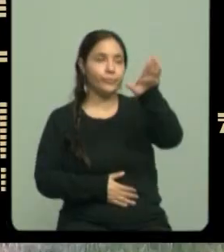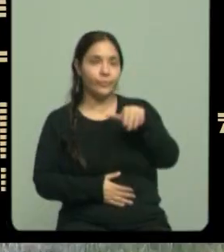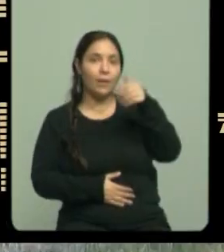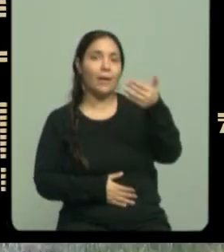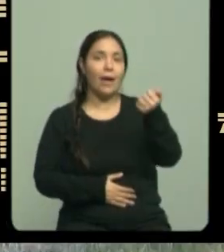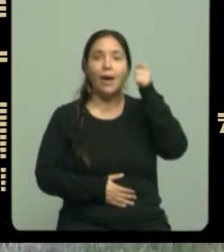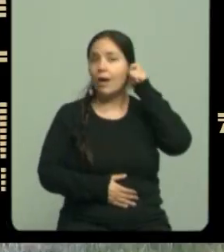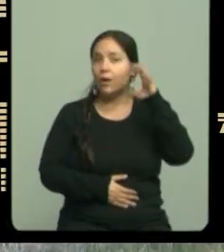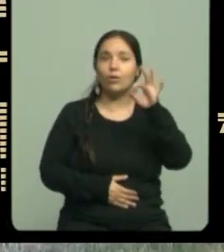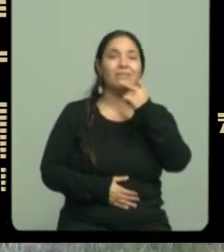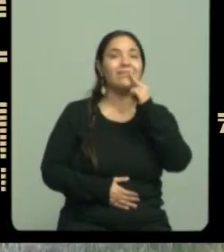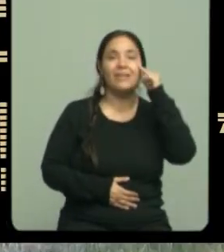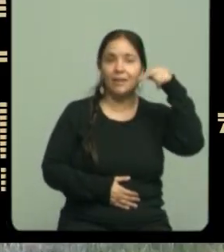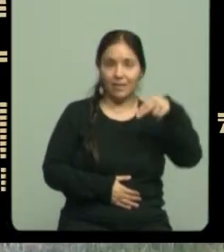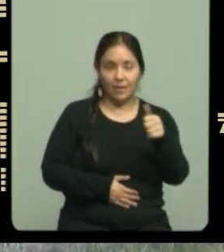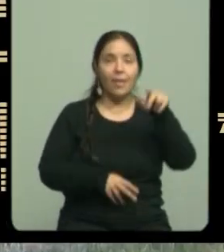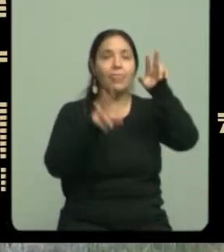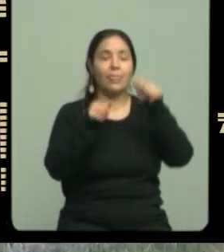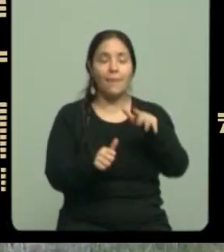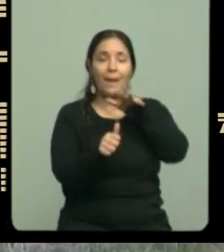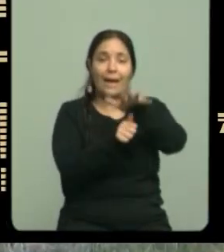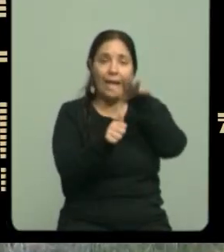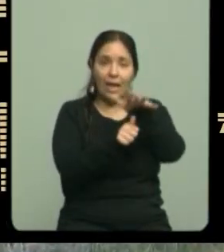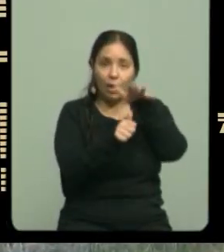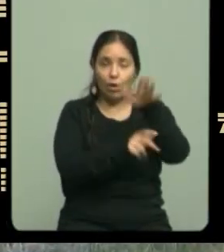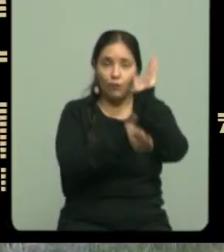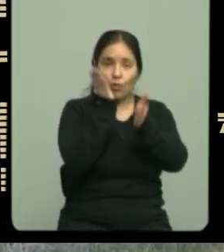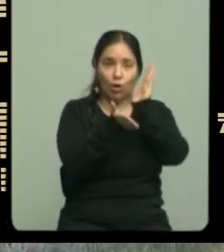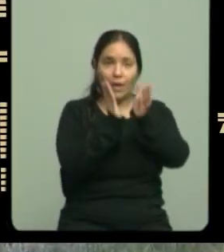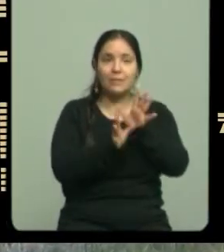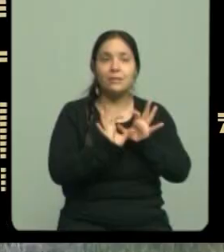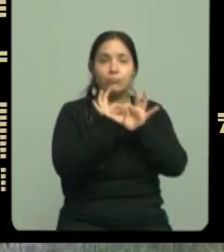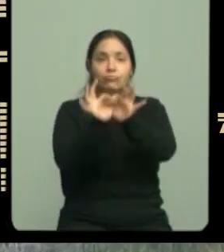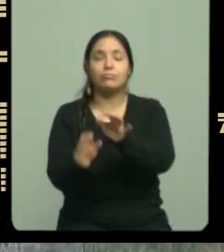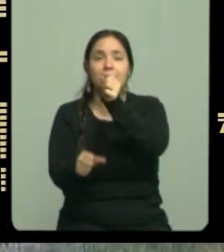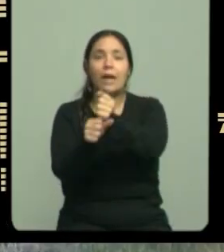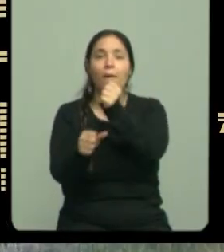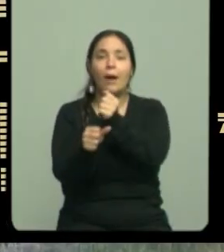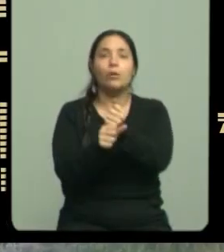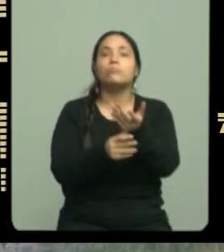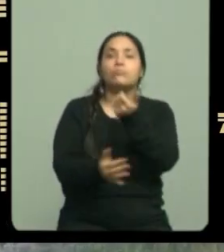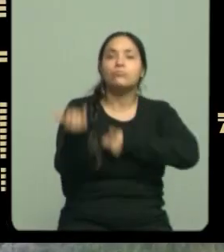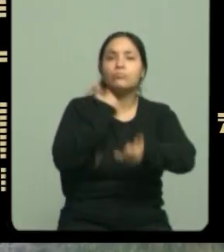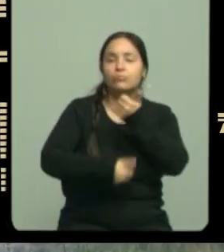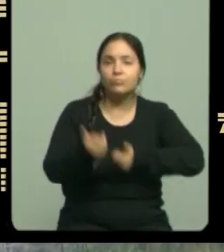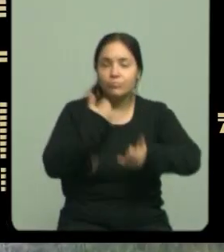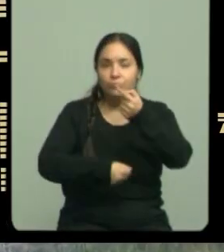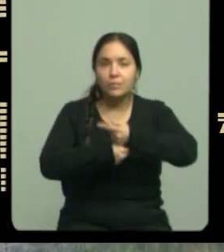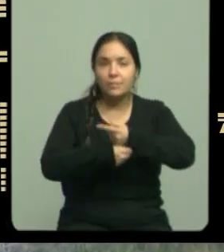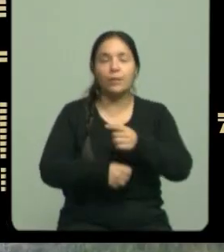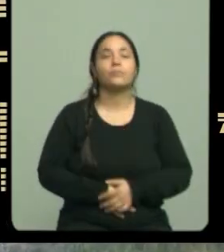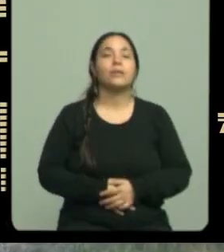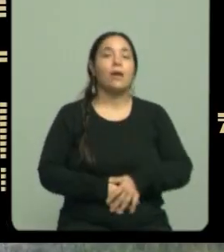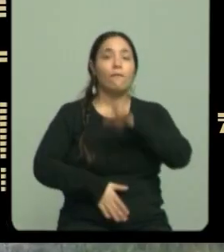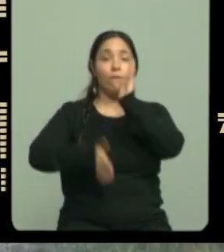Bueno, Agostina, habíamos quedado en esto de hablar de la violencia de género en el ámbito laboral. Definamos primero de qué se trata. Bueno, la